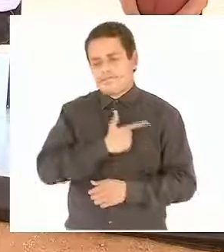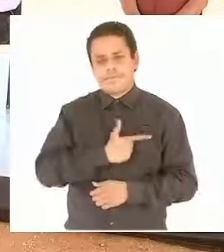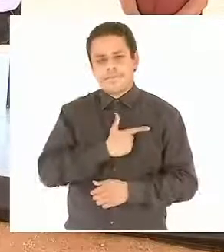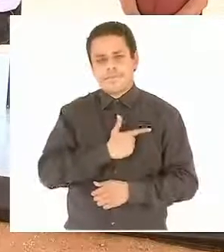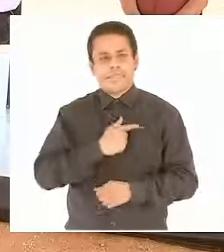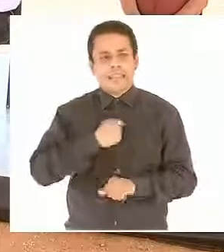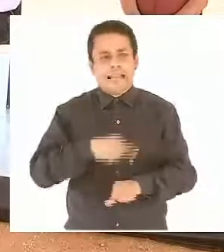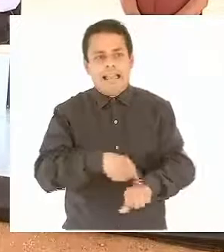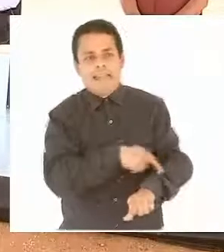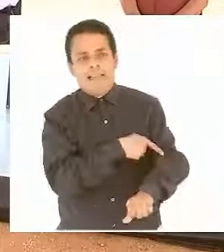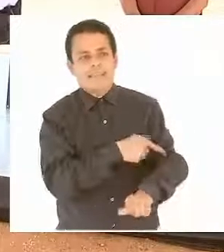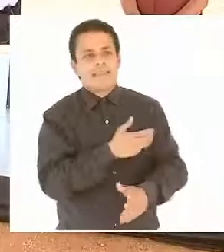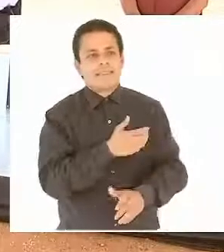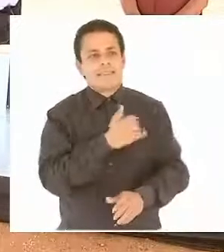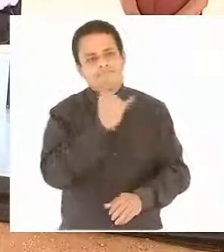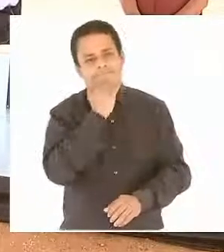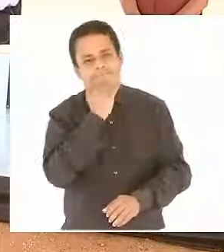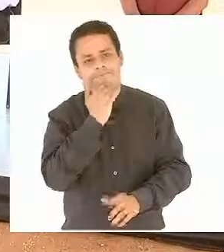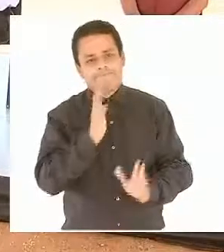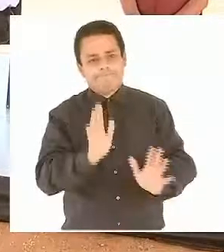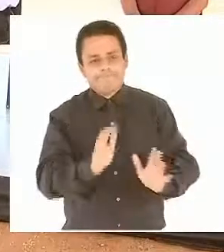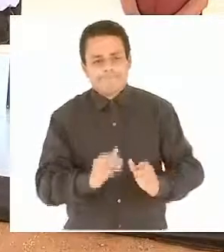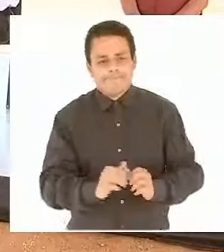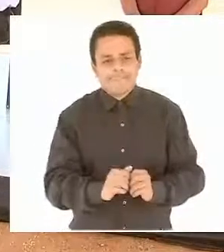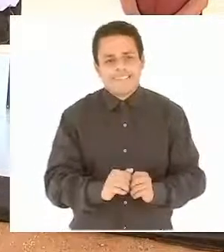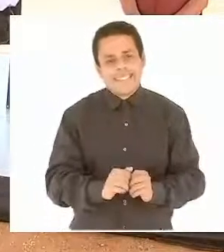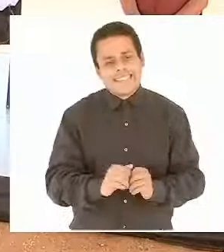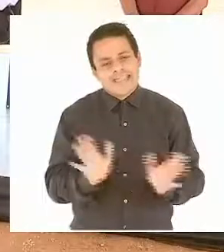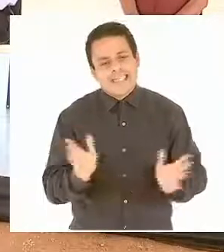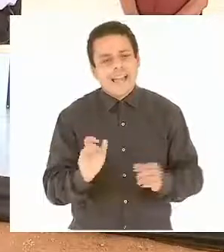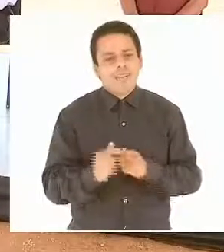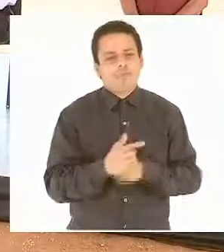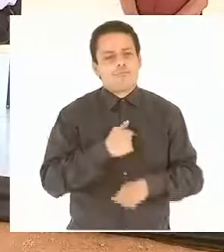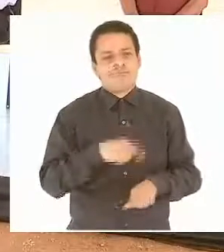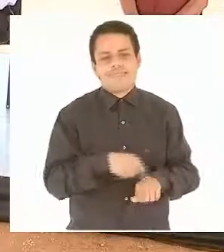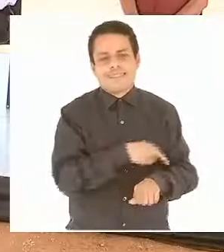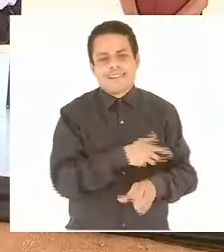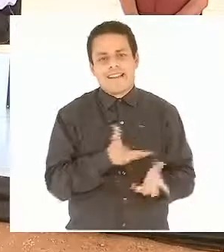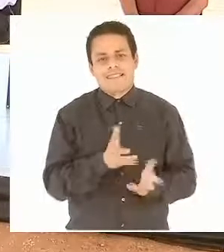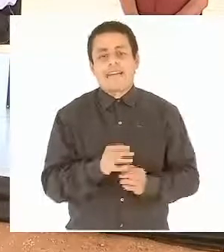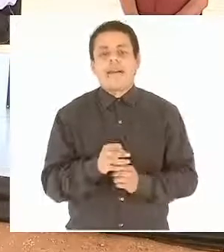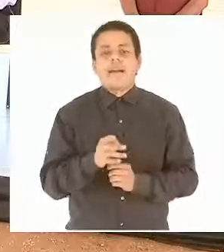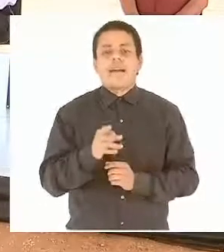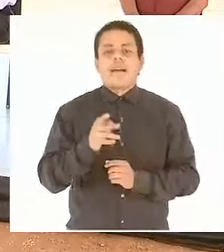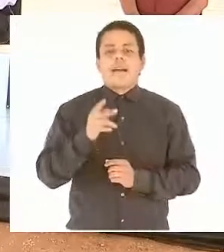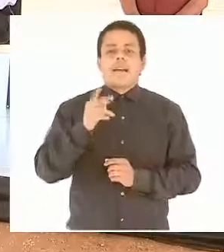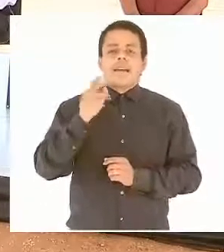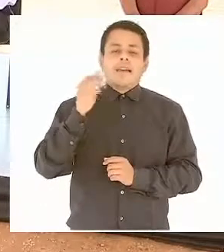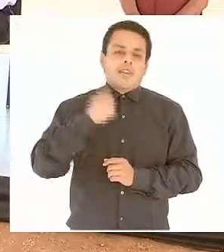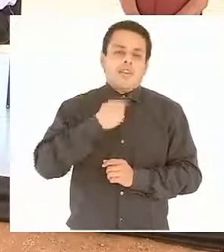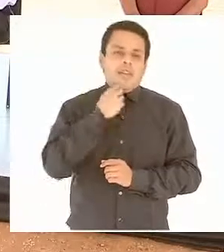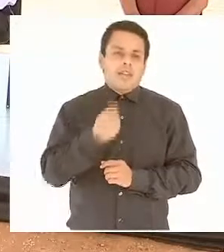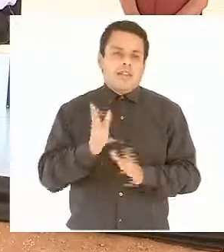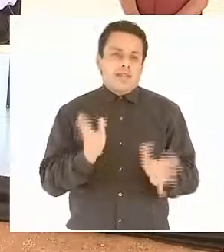alargué un poco, algo, porque ya les dije,